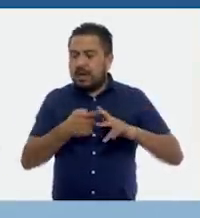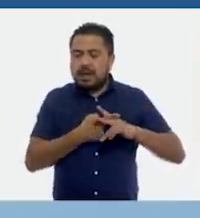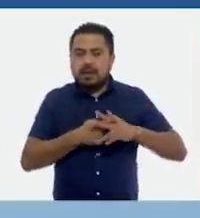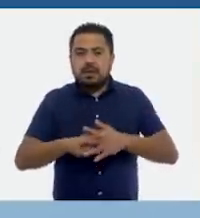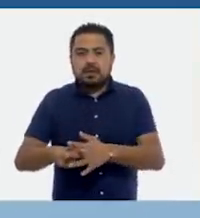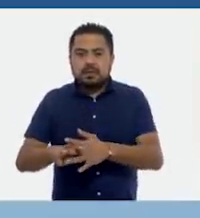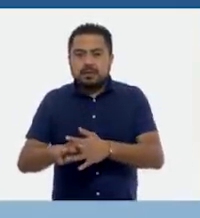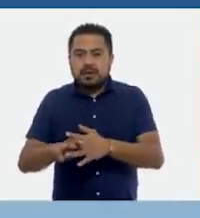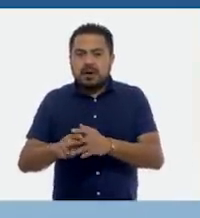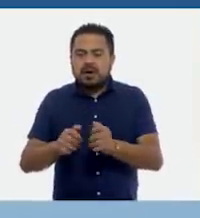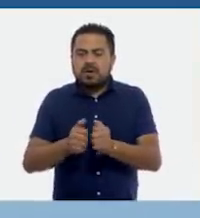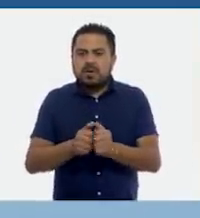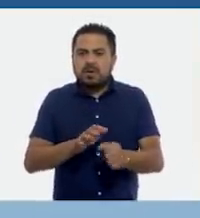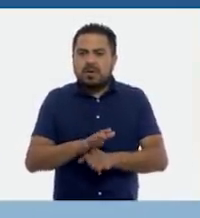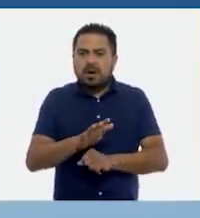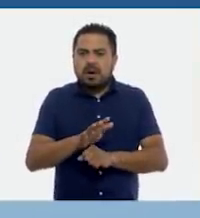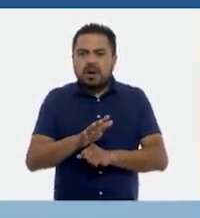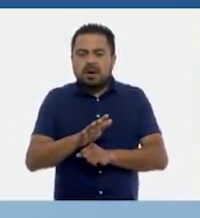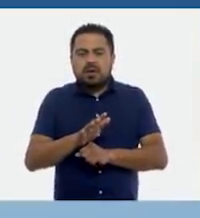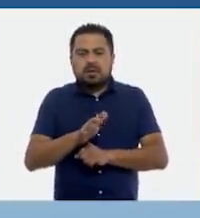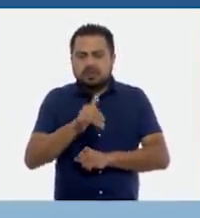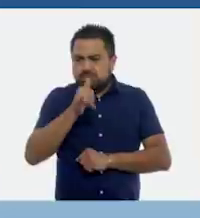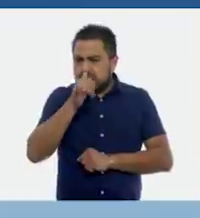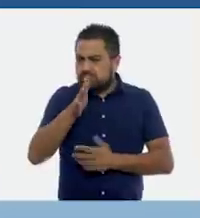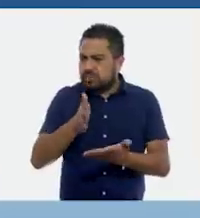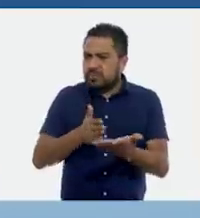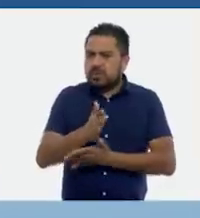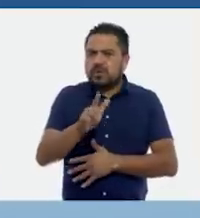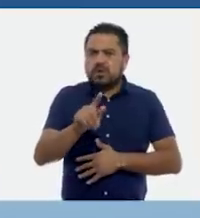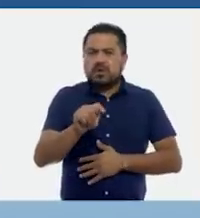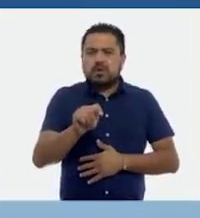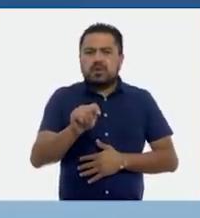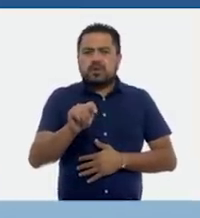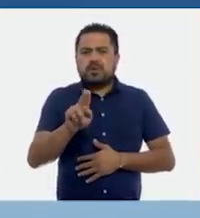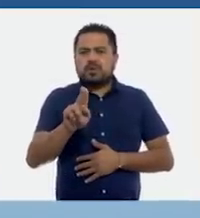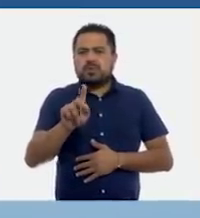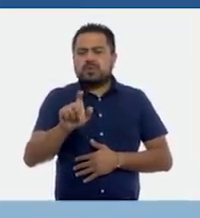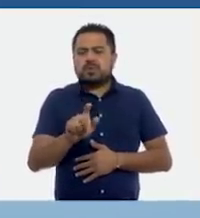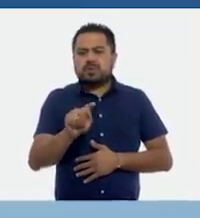inicia con la rebelión de Tuxtepec en